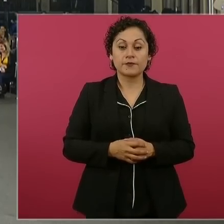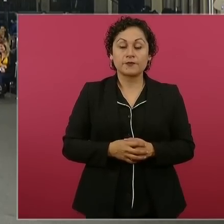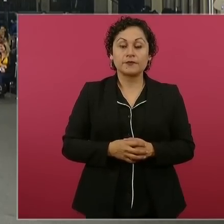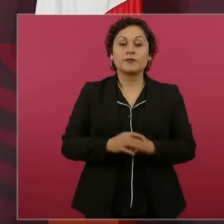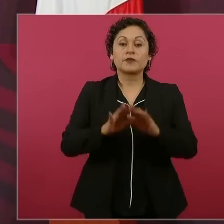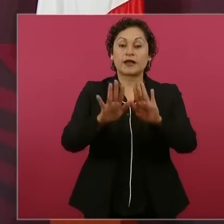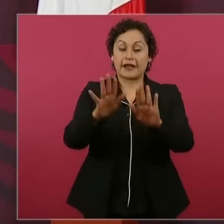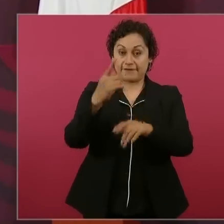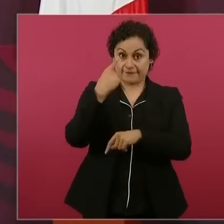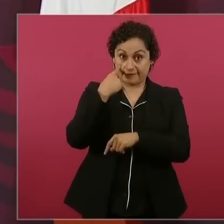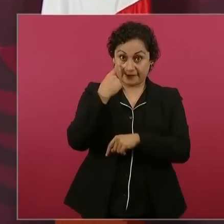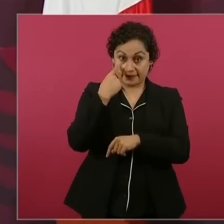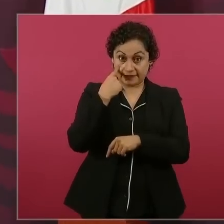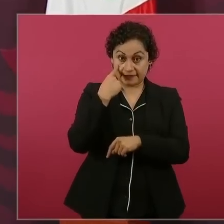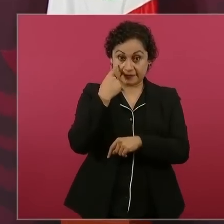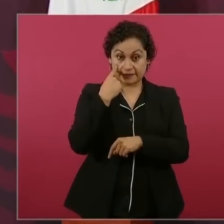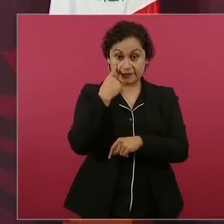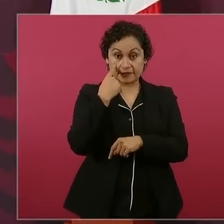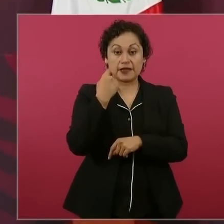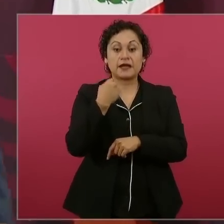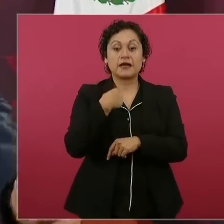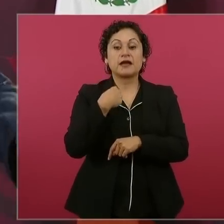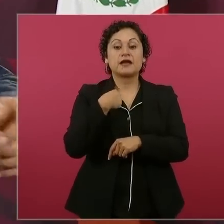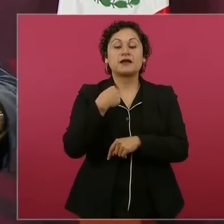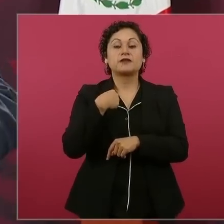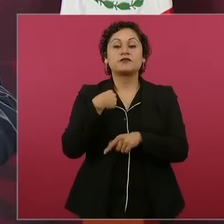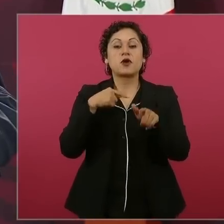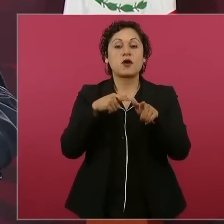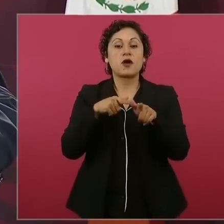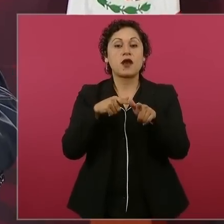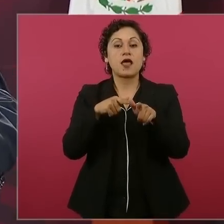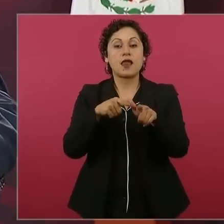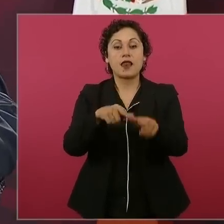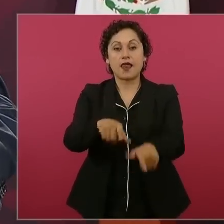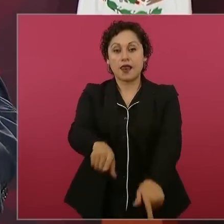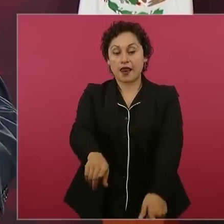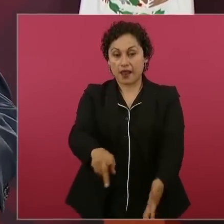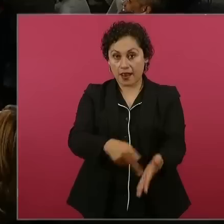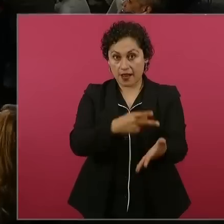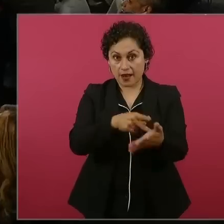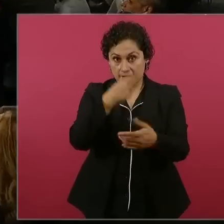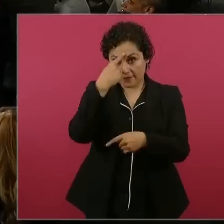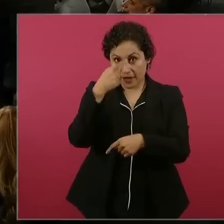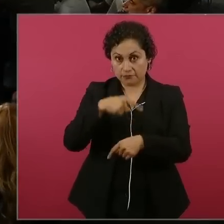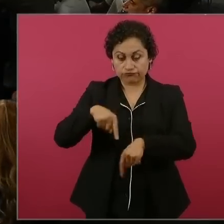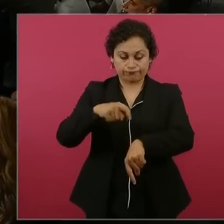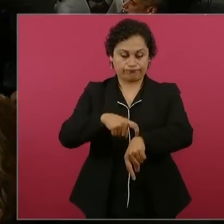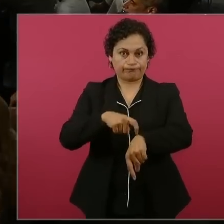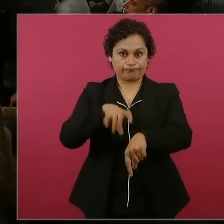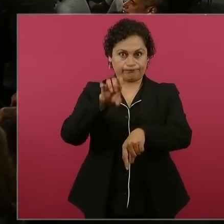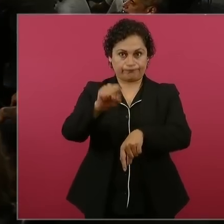Vamos a hacerlo así, voy a hablar de corrido ahora, para que nos alcance. Vámonos.